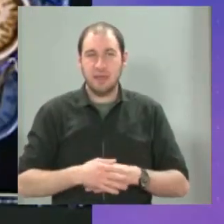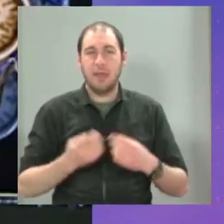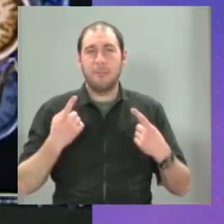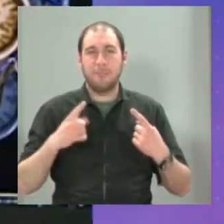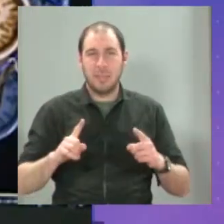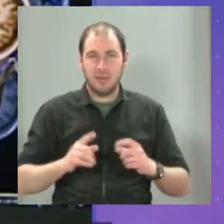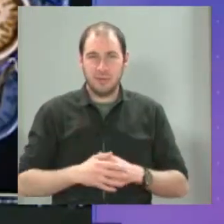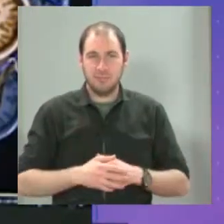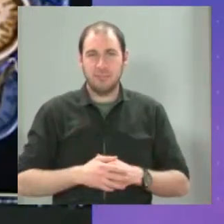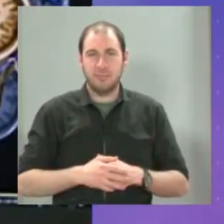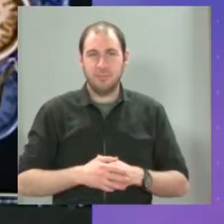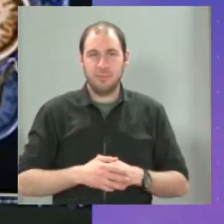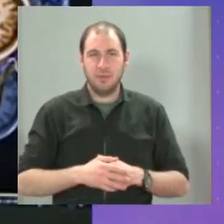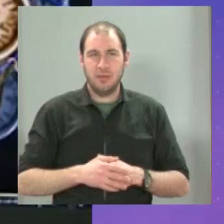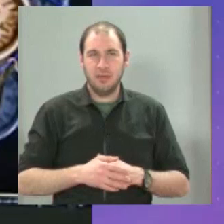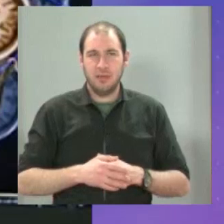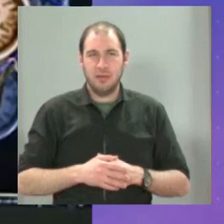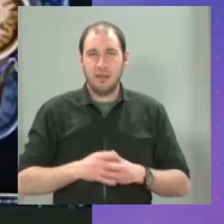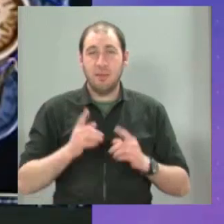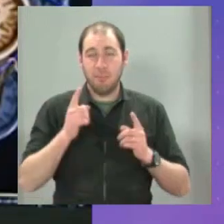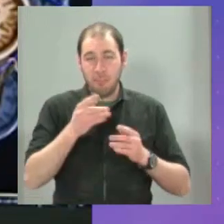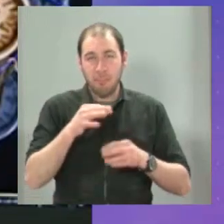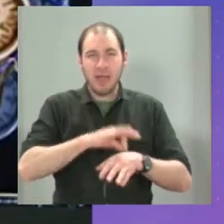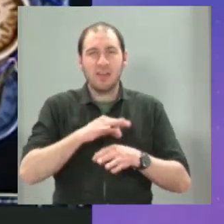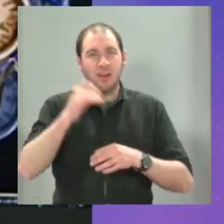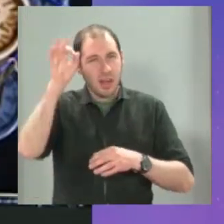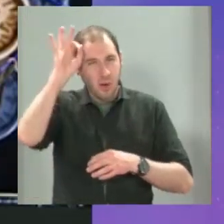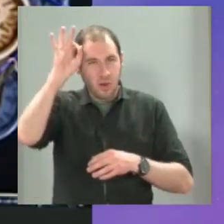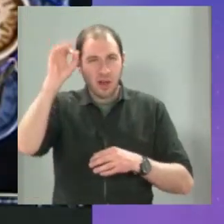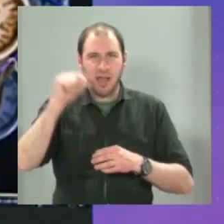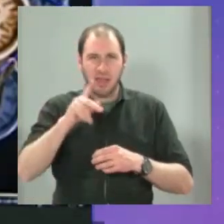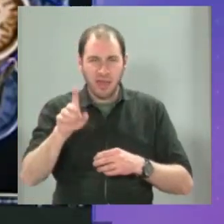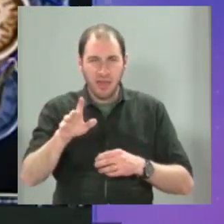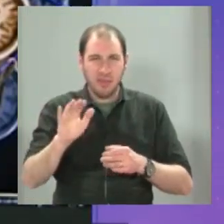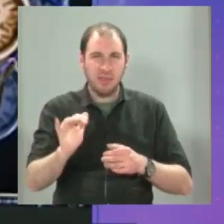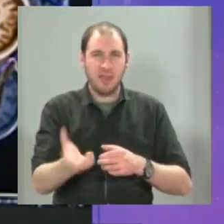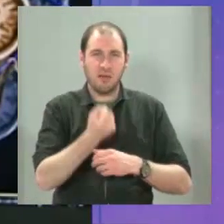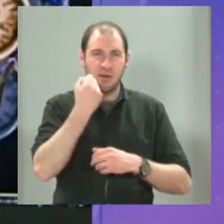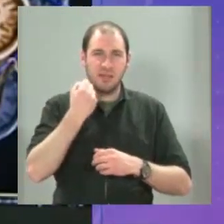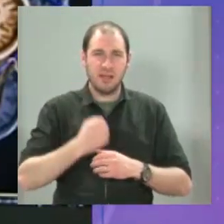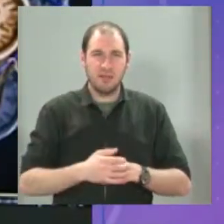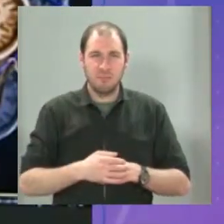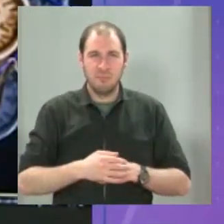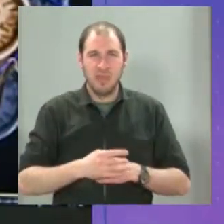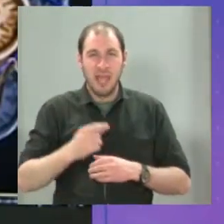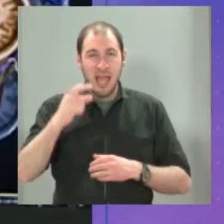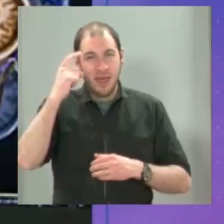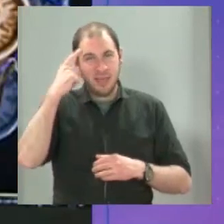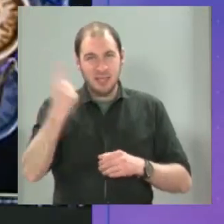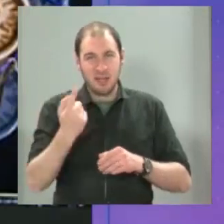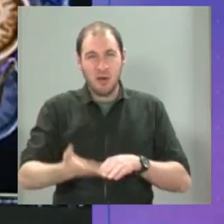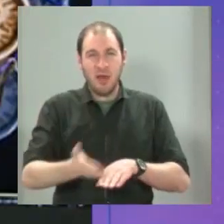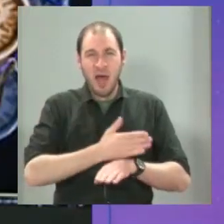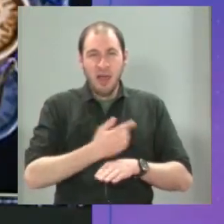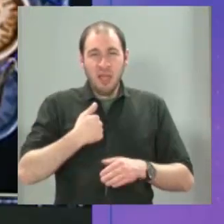pero resulta que los mismos neurólogos acaban de descubrir que 10 segundos antes